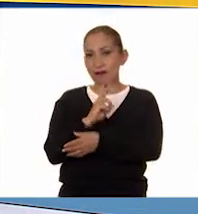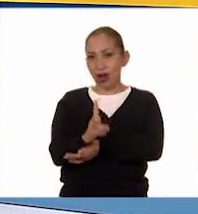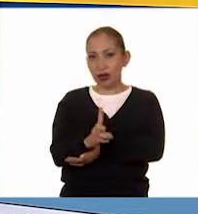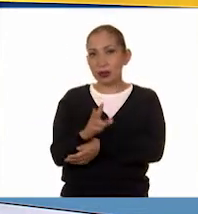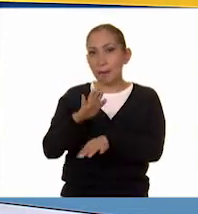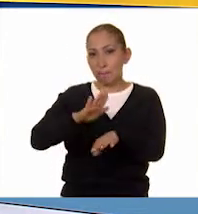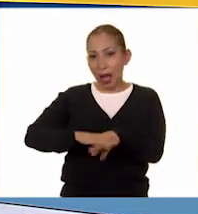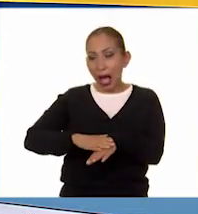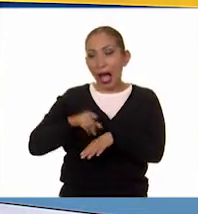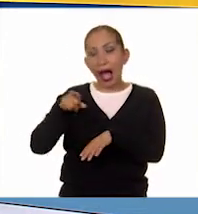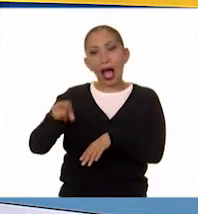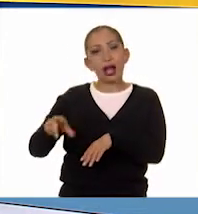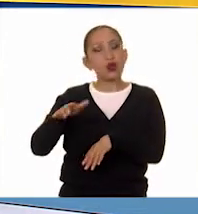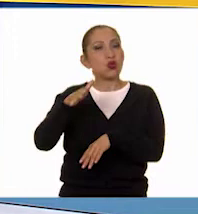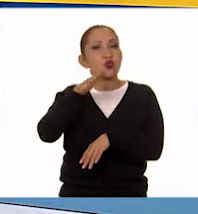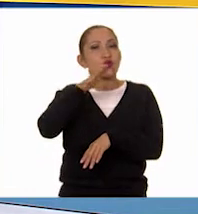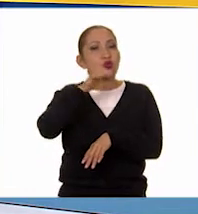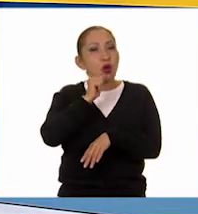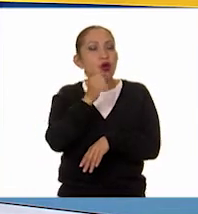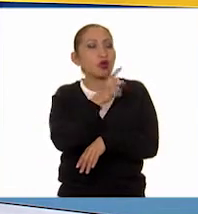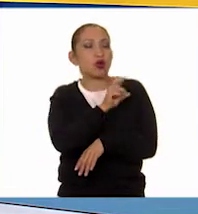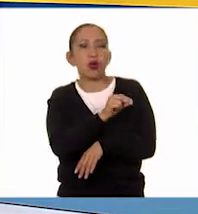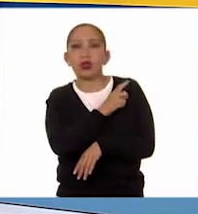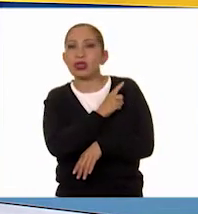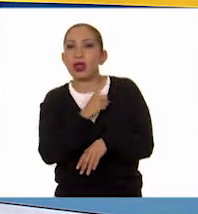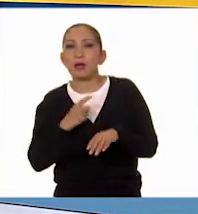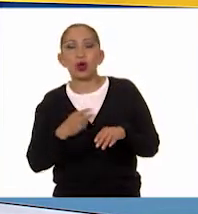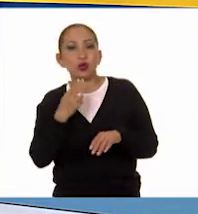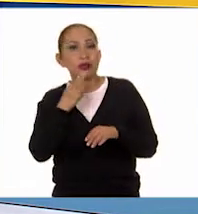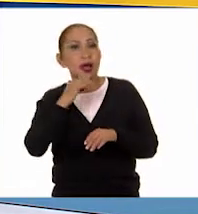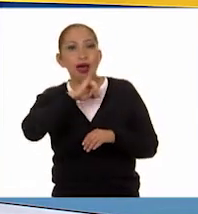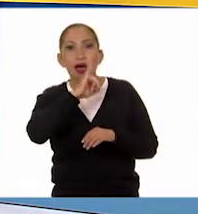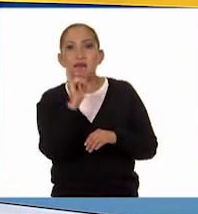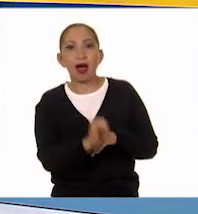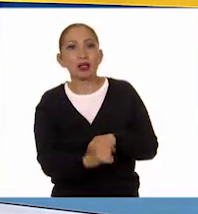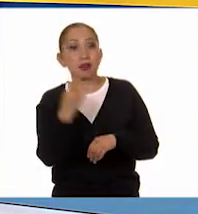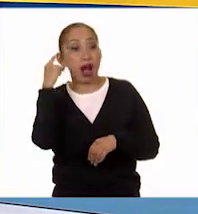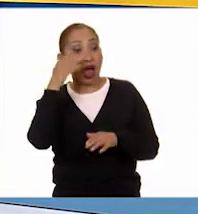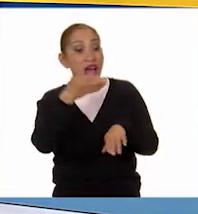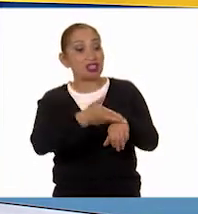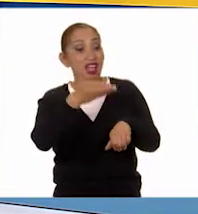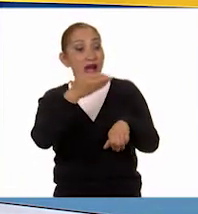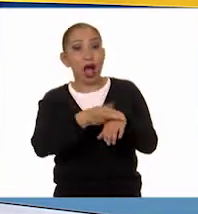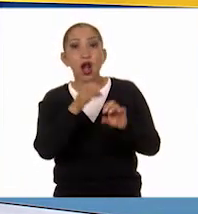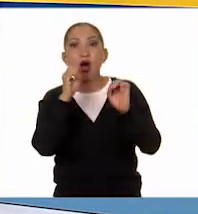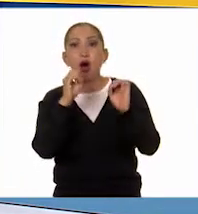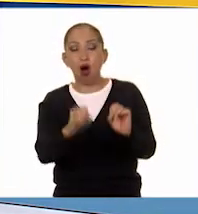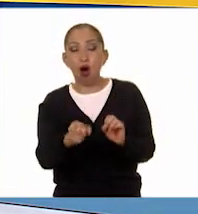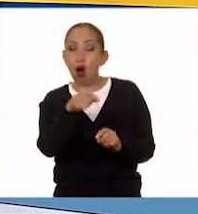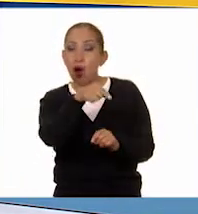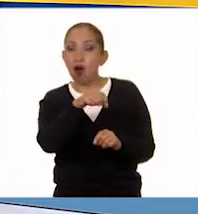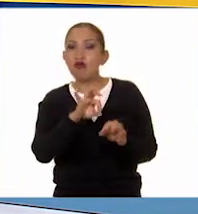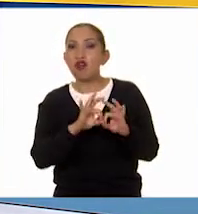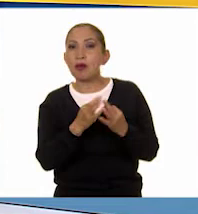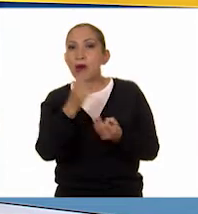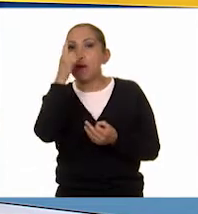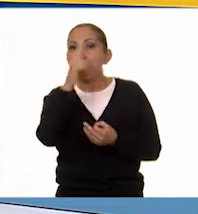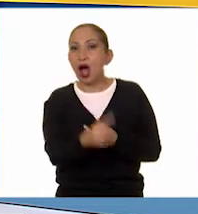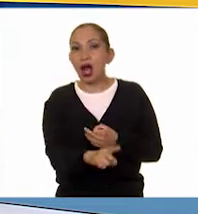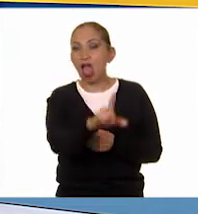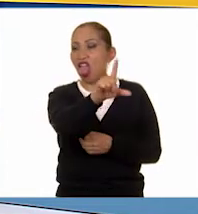en particular no puede ni debe ser usada nunca como castigo ni como vía o pretexto para